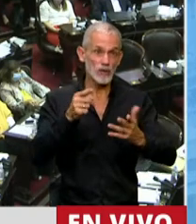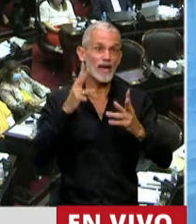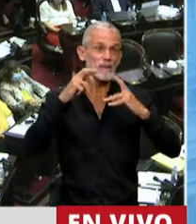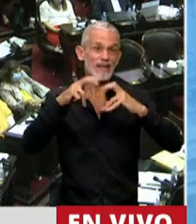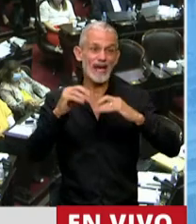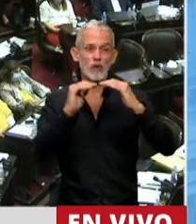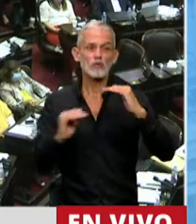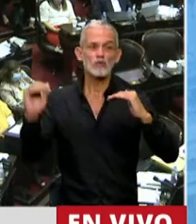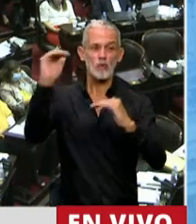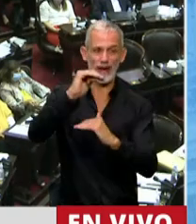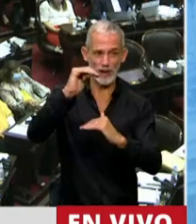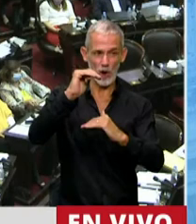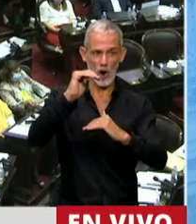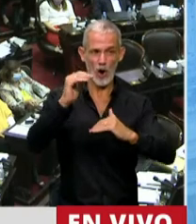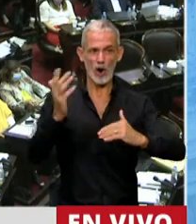superior. El